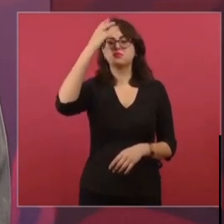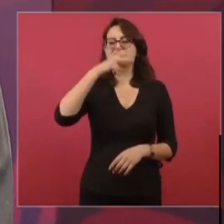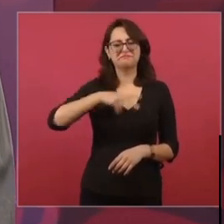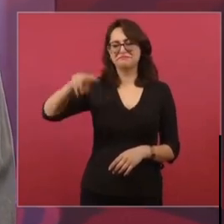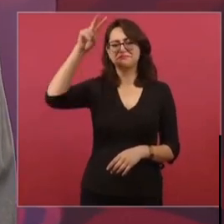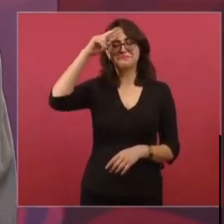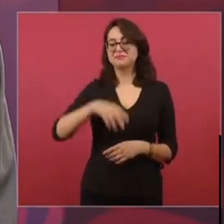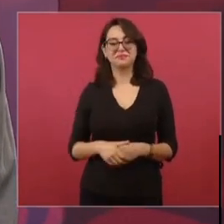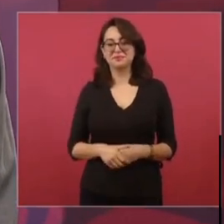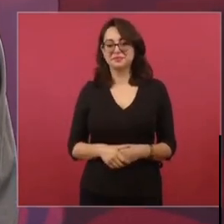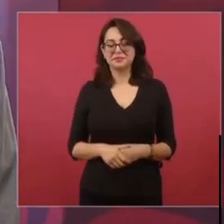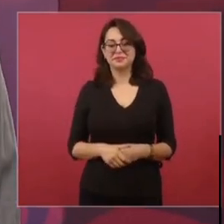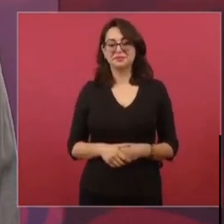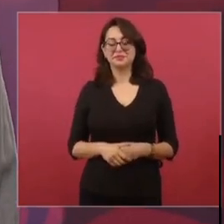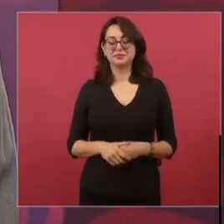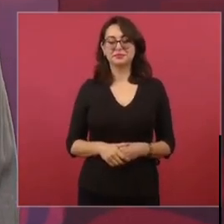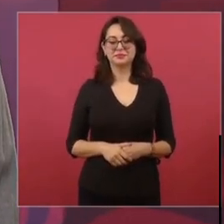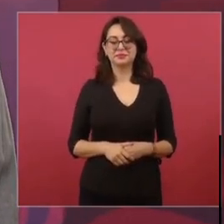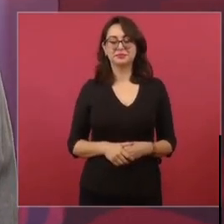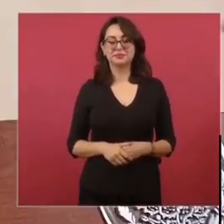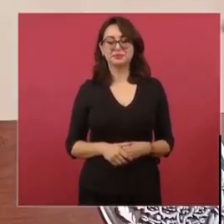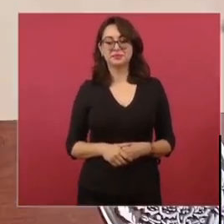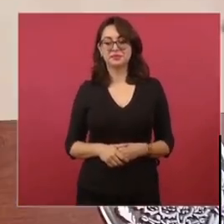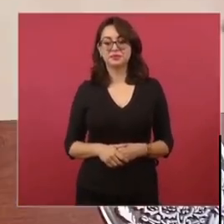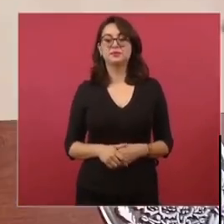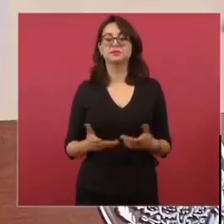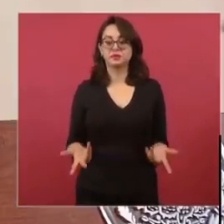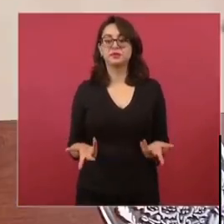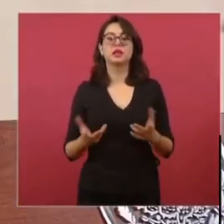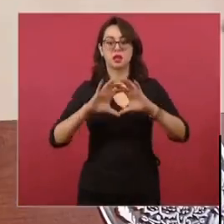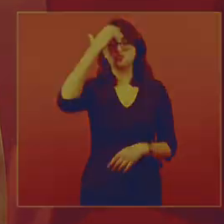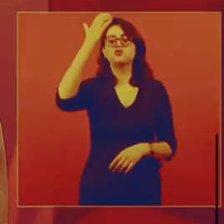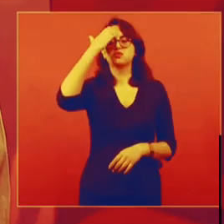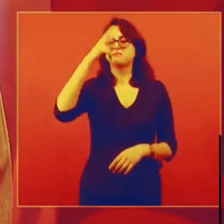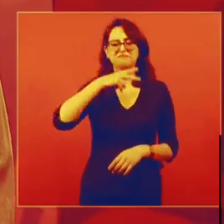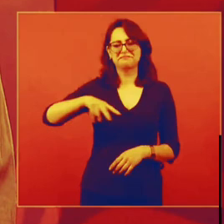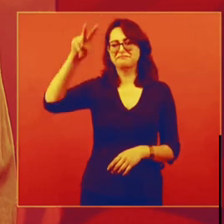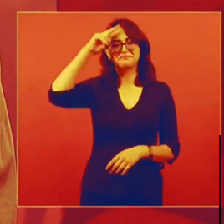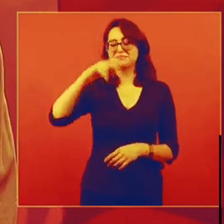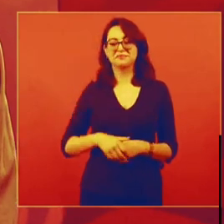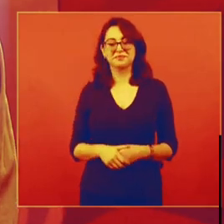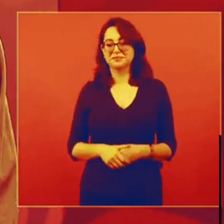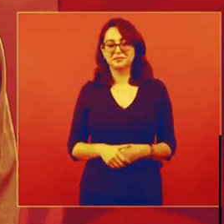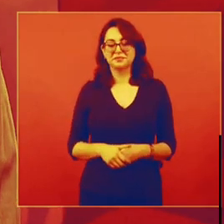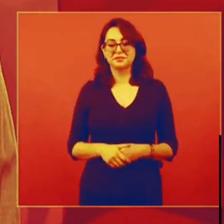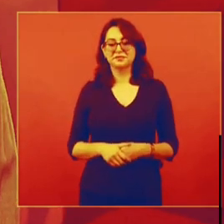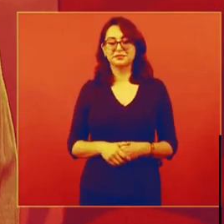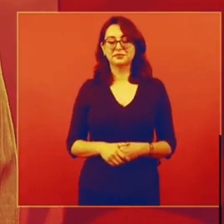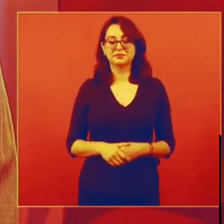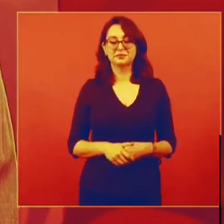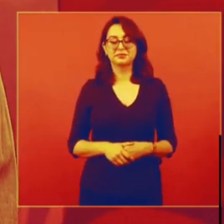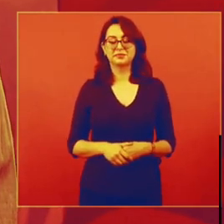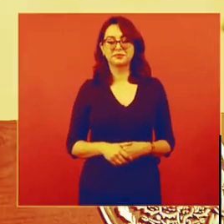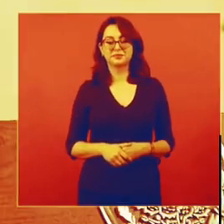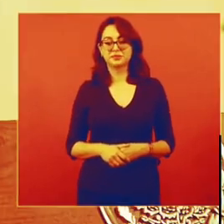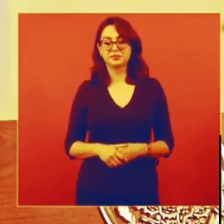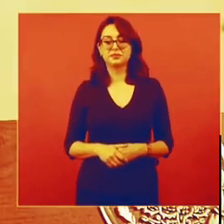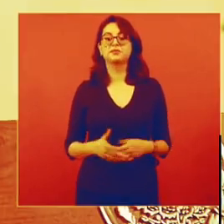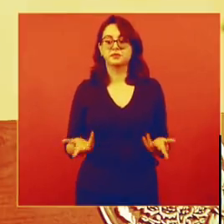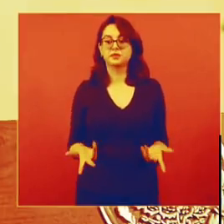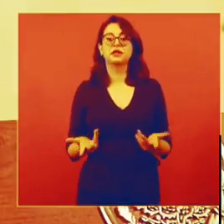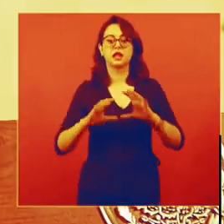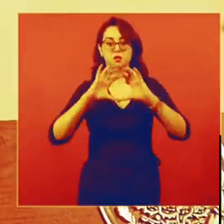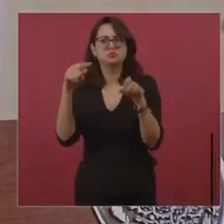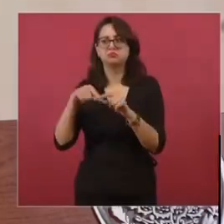así como somos de los países con menos desempleo en el mundo, así como somos de los países con menos